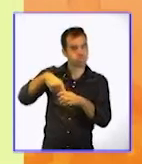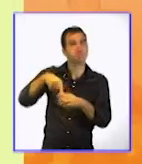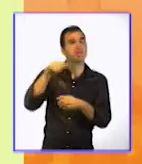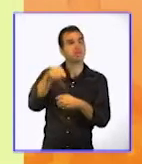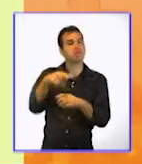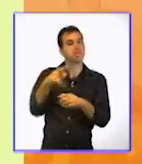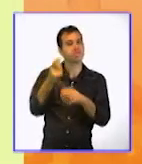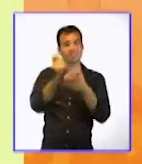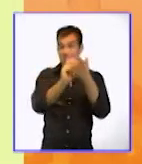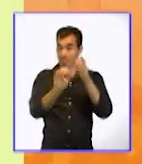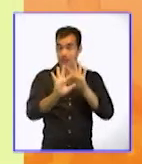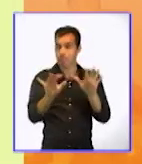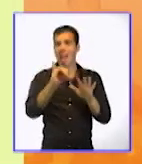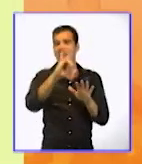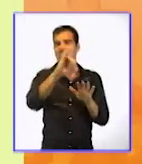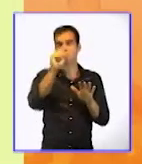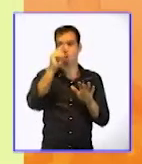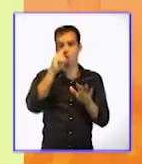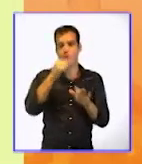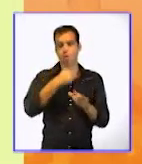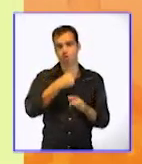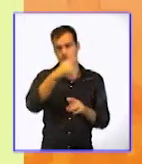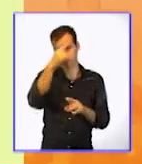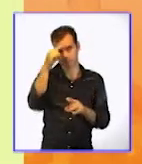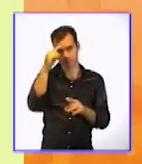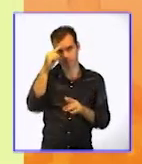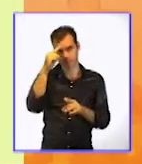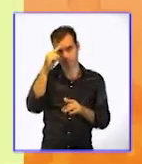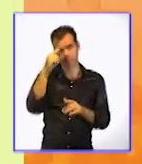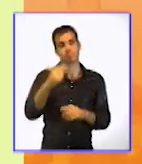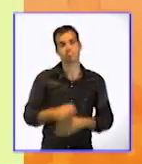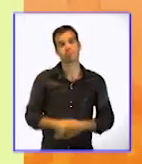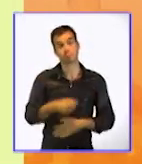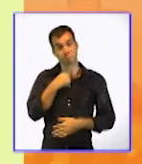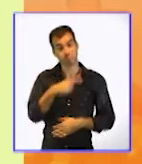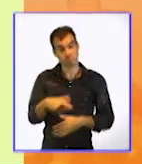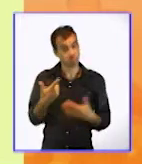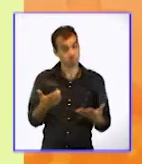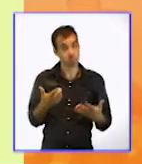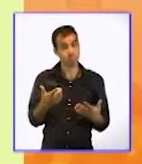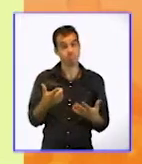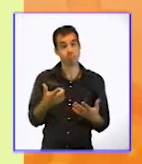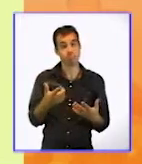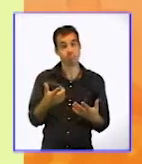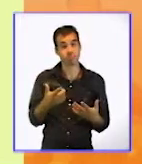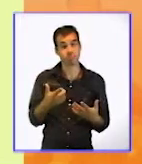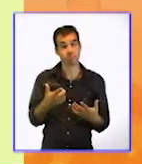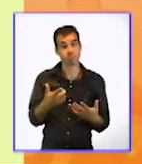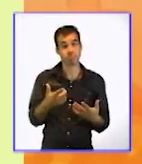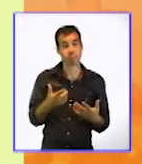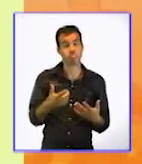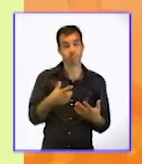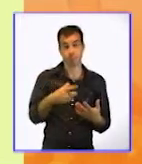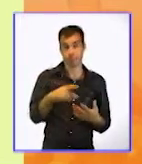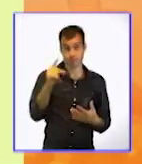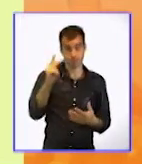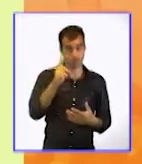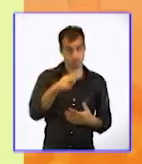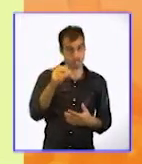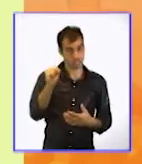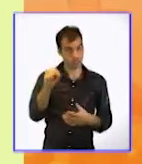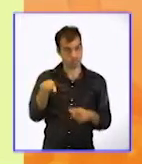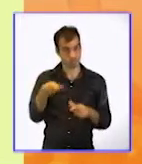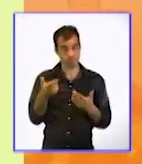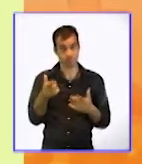escriben los iones. El ejemplo del carbonato de bario quedaría que la KPS es